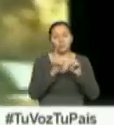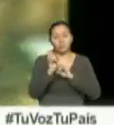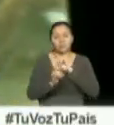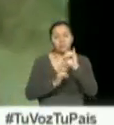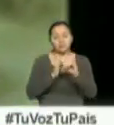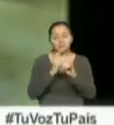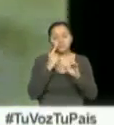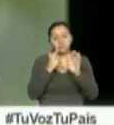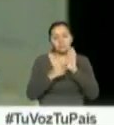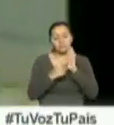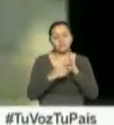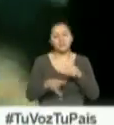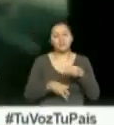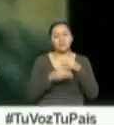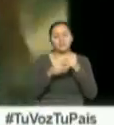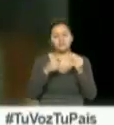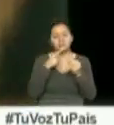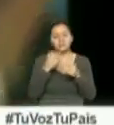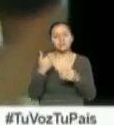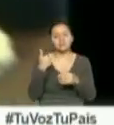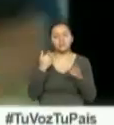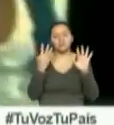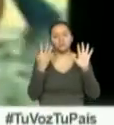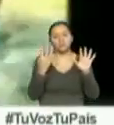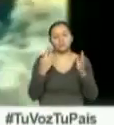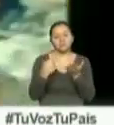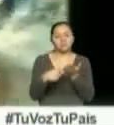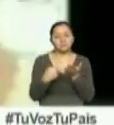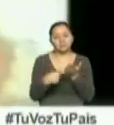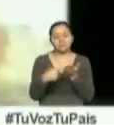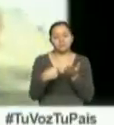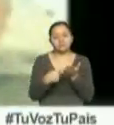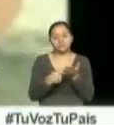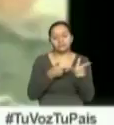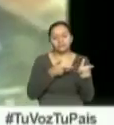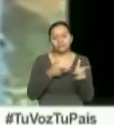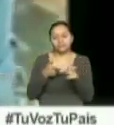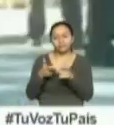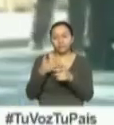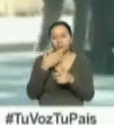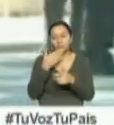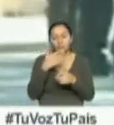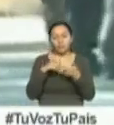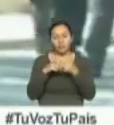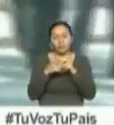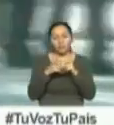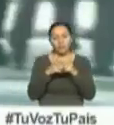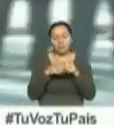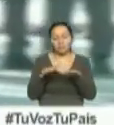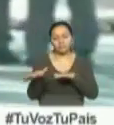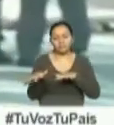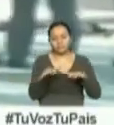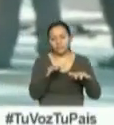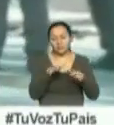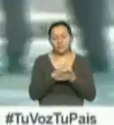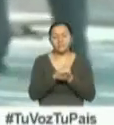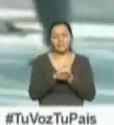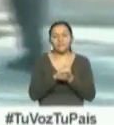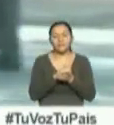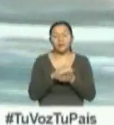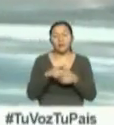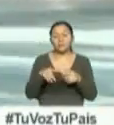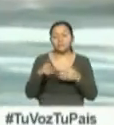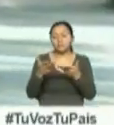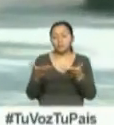internacionales que además se produjeron al menos 9 rondas de disparos desde tanques sobre zonas agrícolas. Aparatos no tripulados